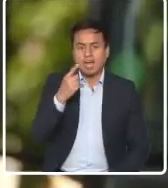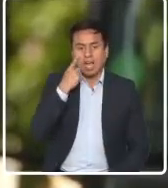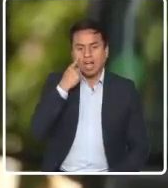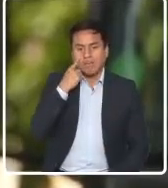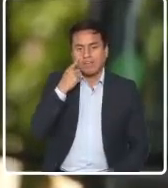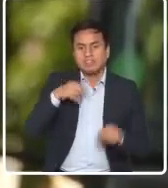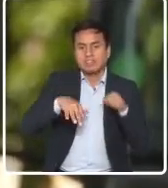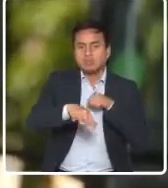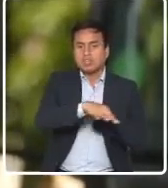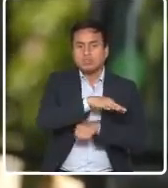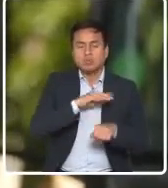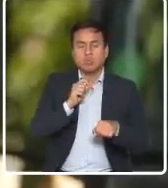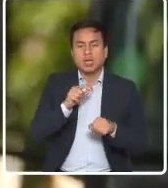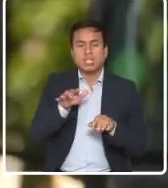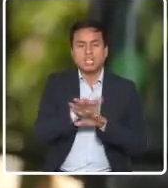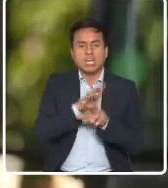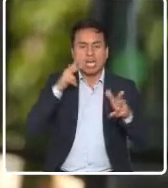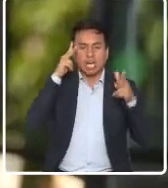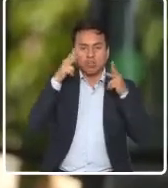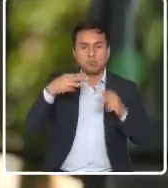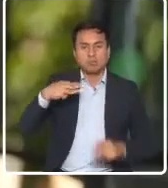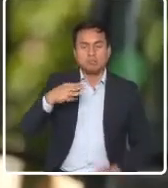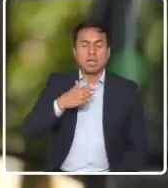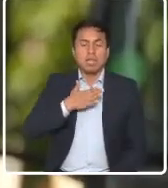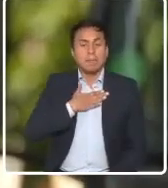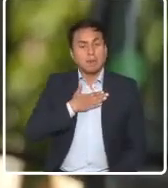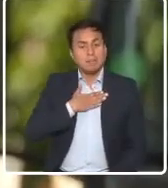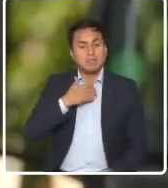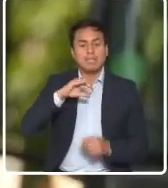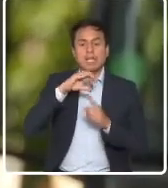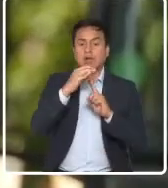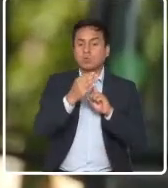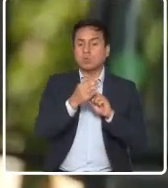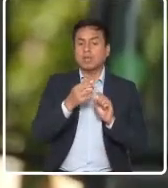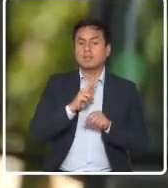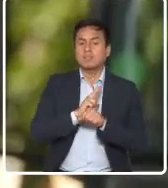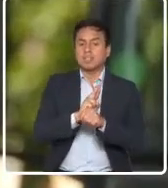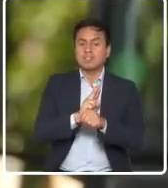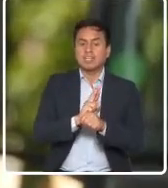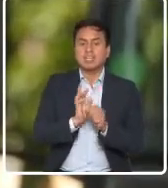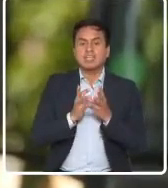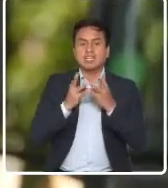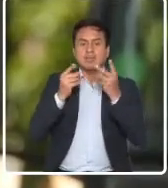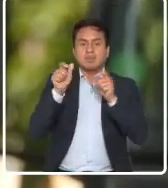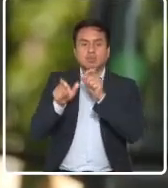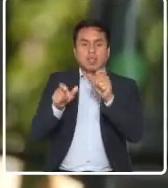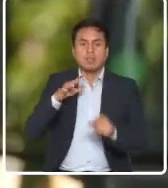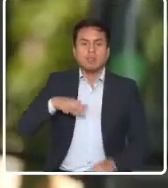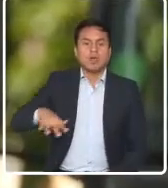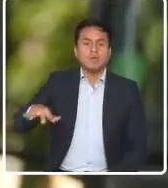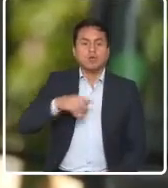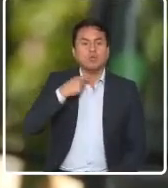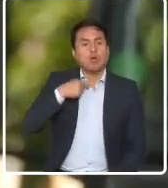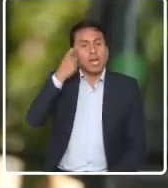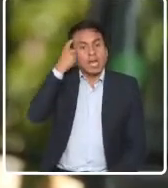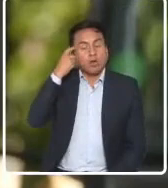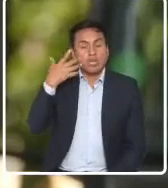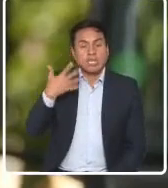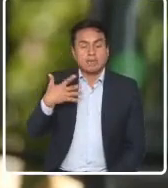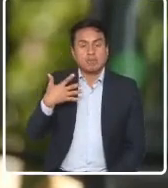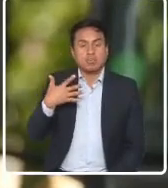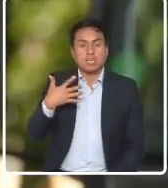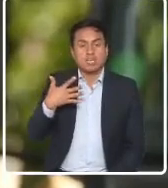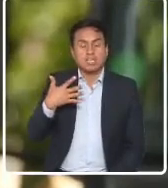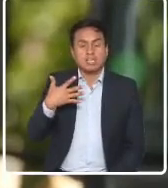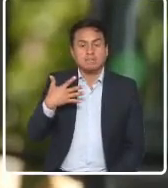ver cuál es la situación del Teatro Municipal. Para mí, la cultura representa el espíritu del pueblo y creo que es tremendamente